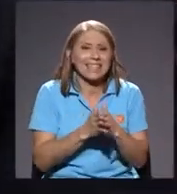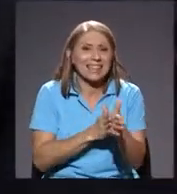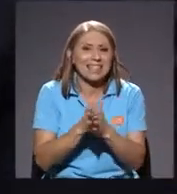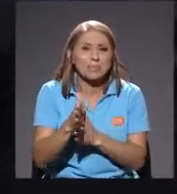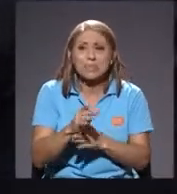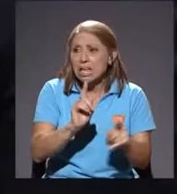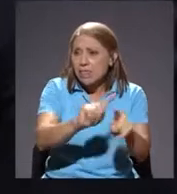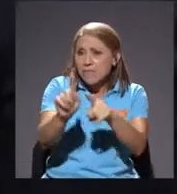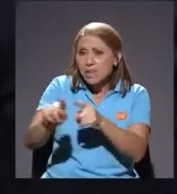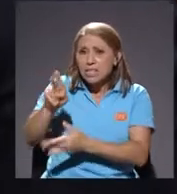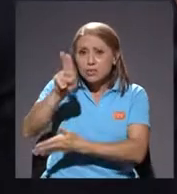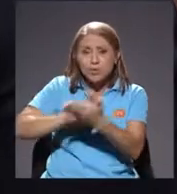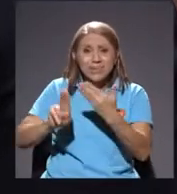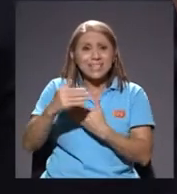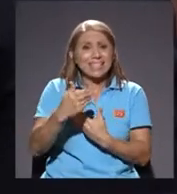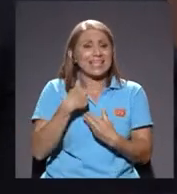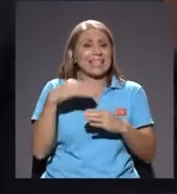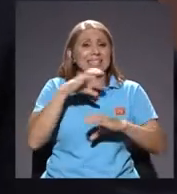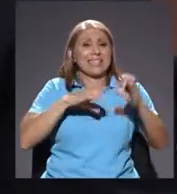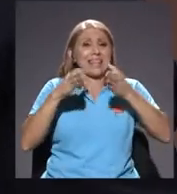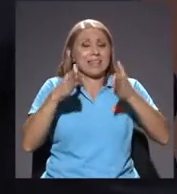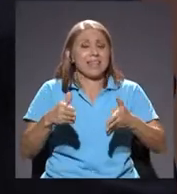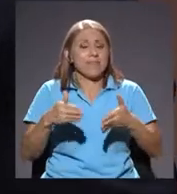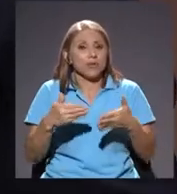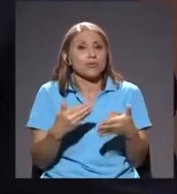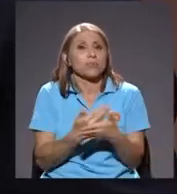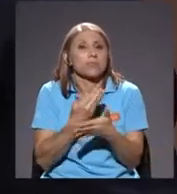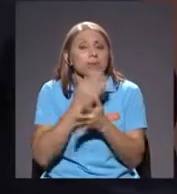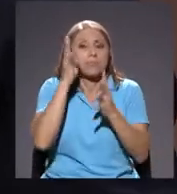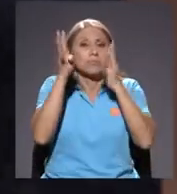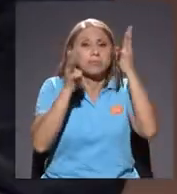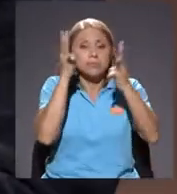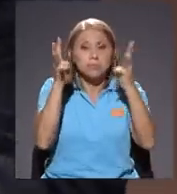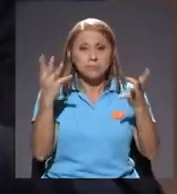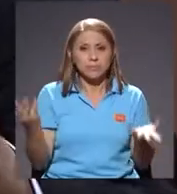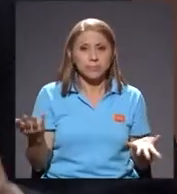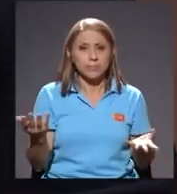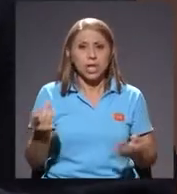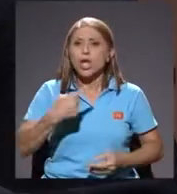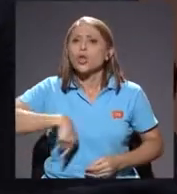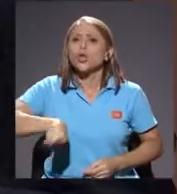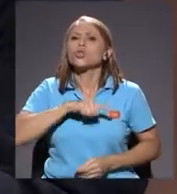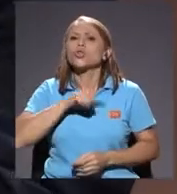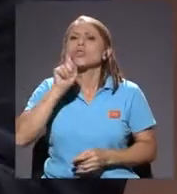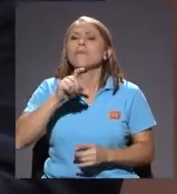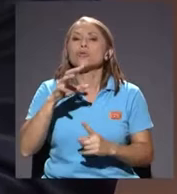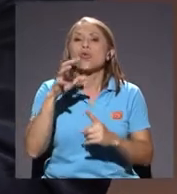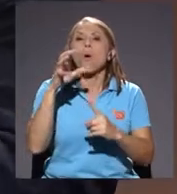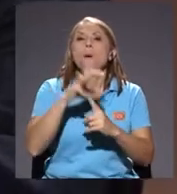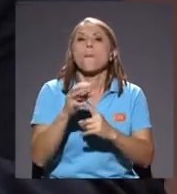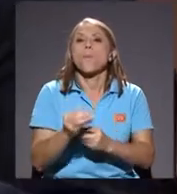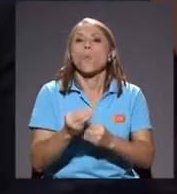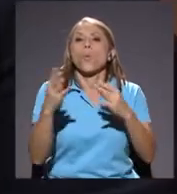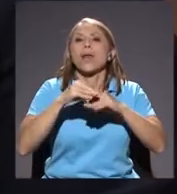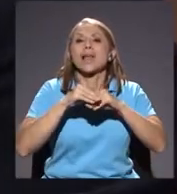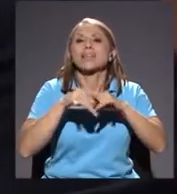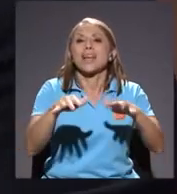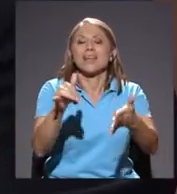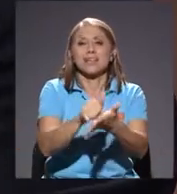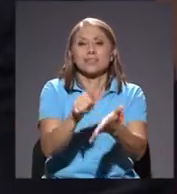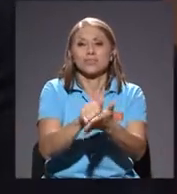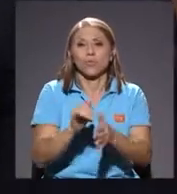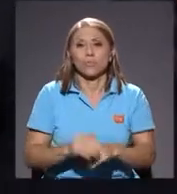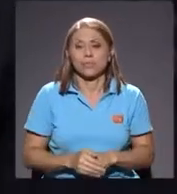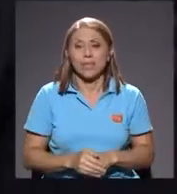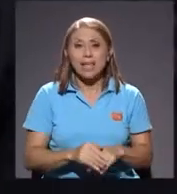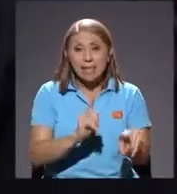científicos que están haciendo cosas novedosas lo que tenemos que hacer es popularizar esto pongámoslo así como como masificar todas estas